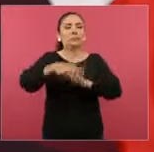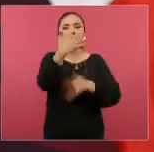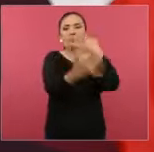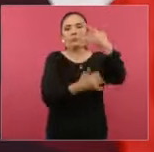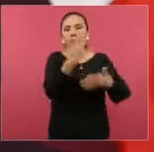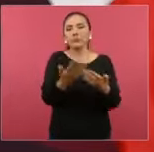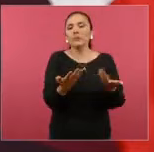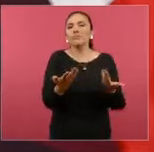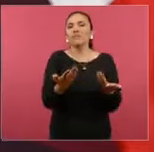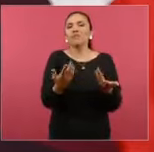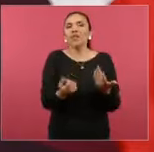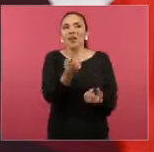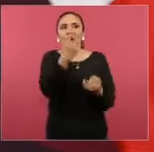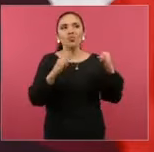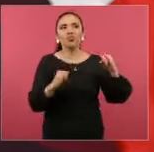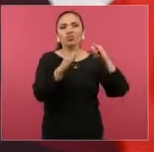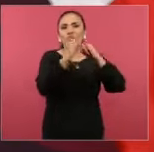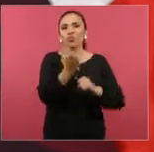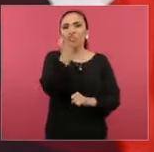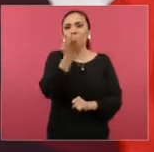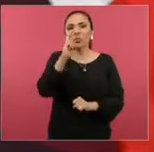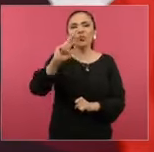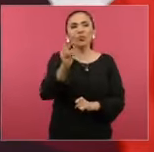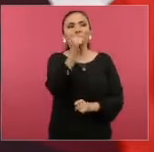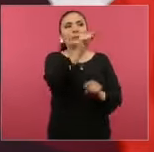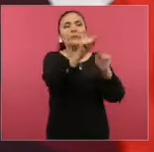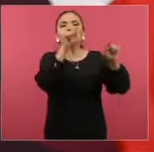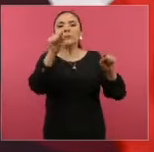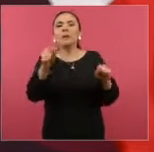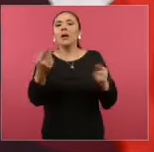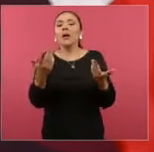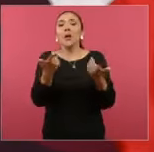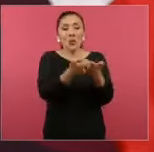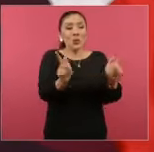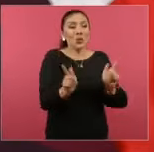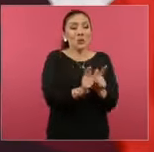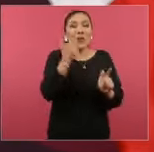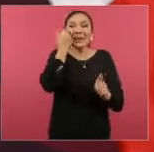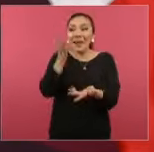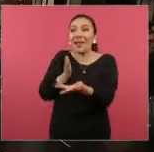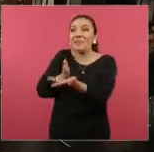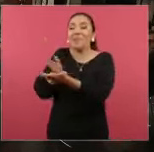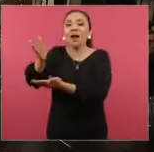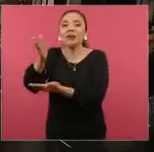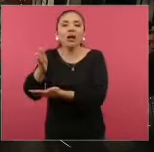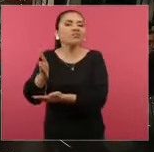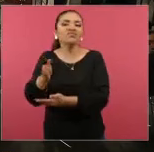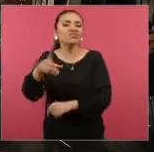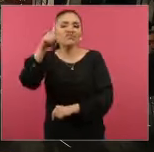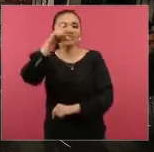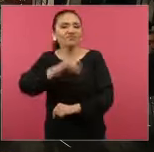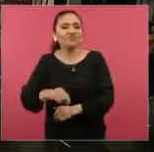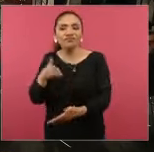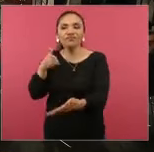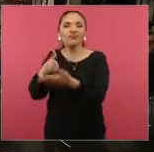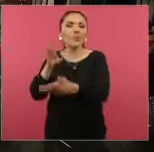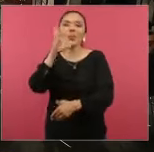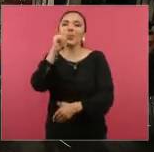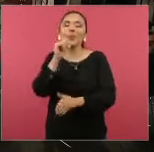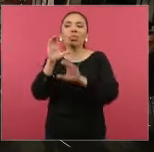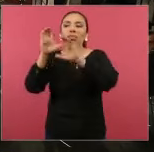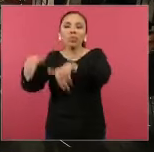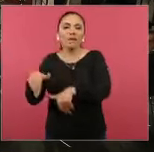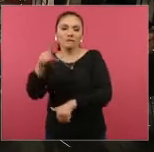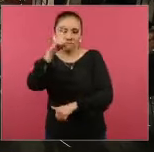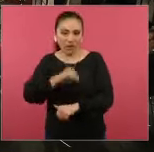que vivimos en algunas instituciones, de que un grupo de aspirantes no logra obtener un lugar